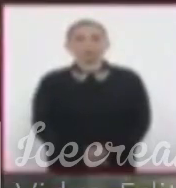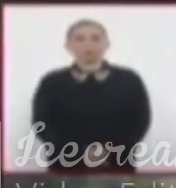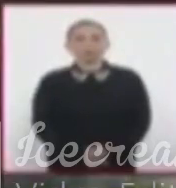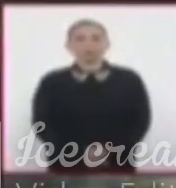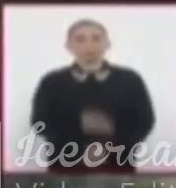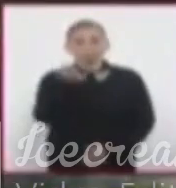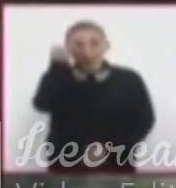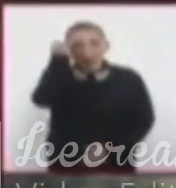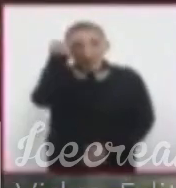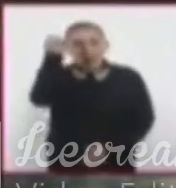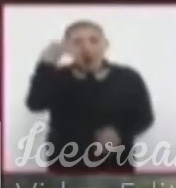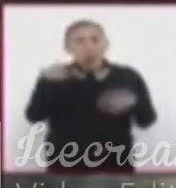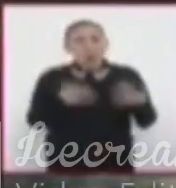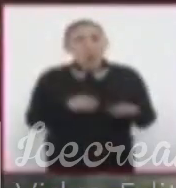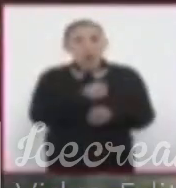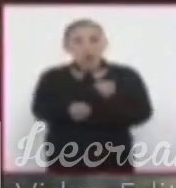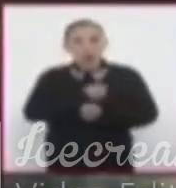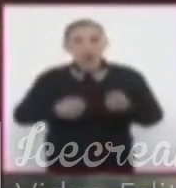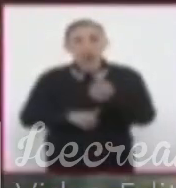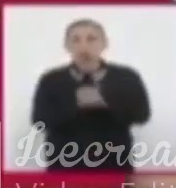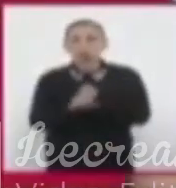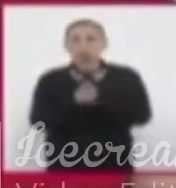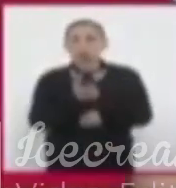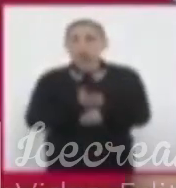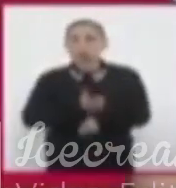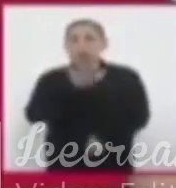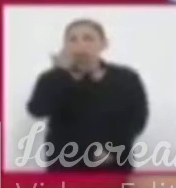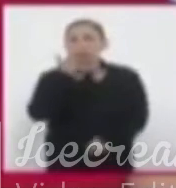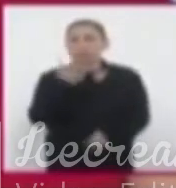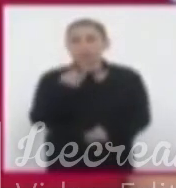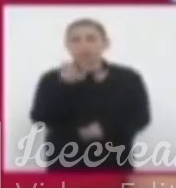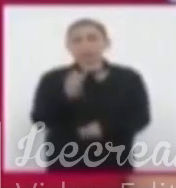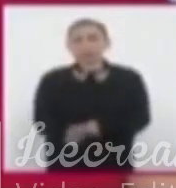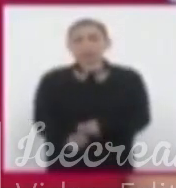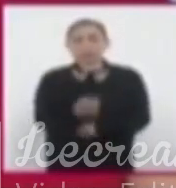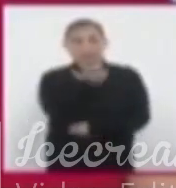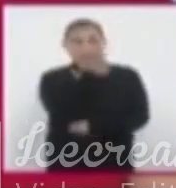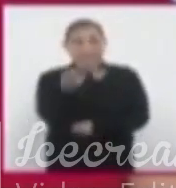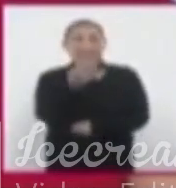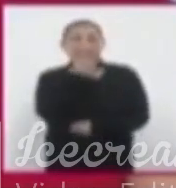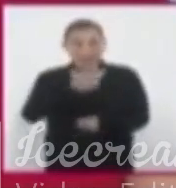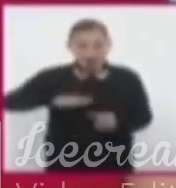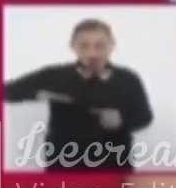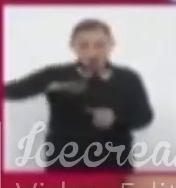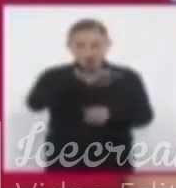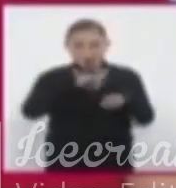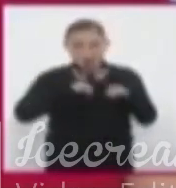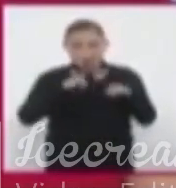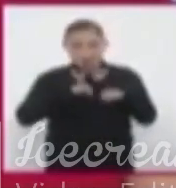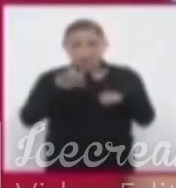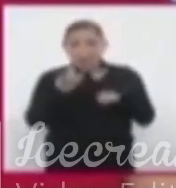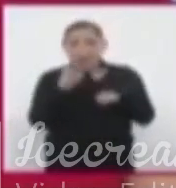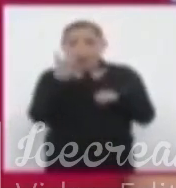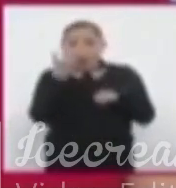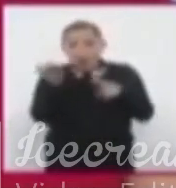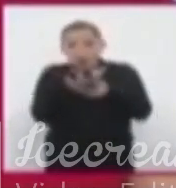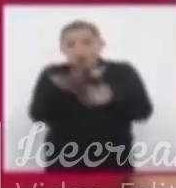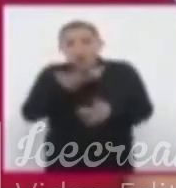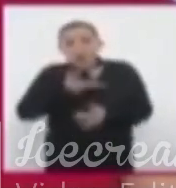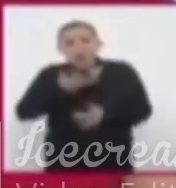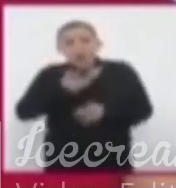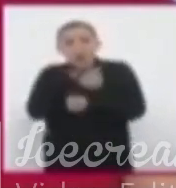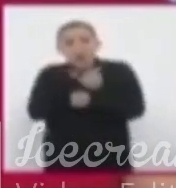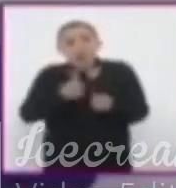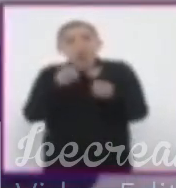¿Te imaginas? La obesidad es un problema grave, porque significa que por cada 100 niños o adolescentes hay 34 que tienen obesidad